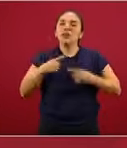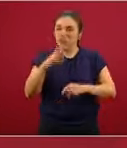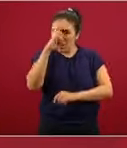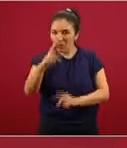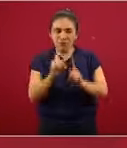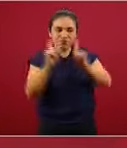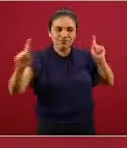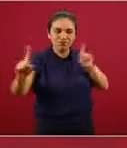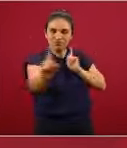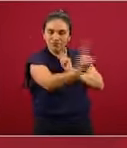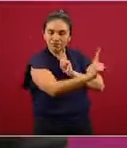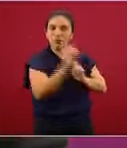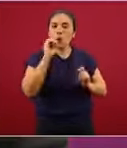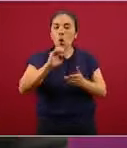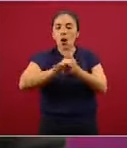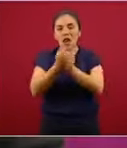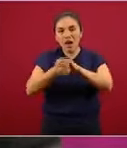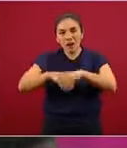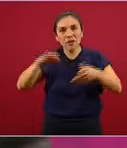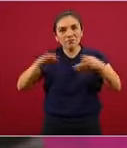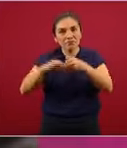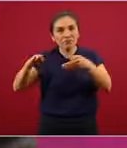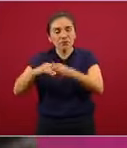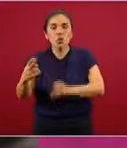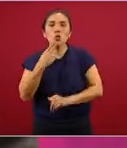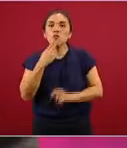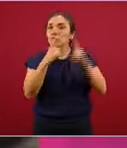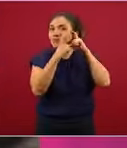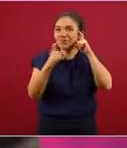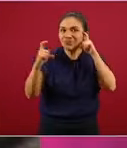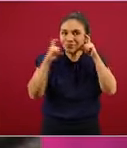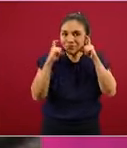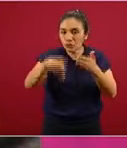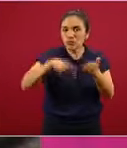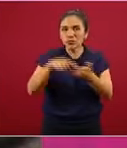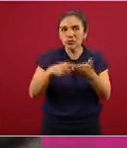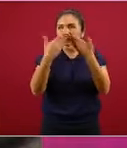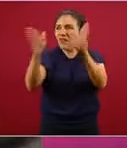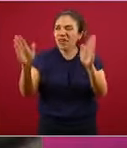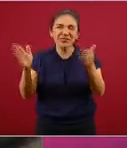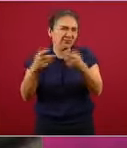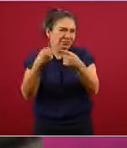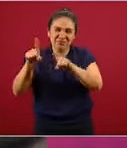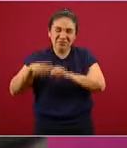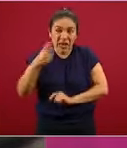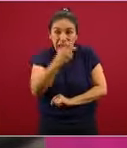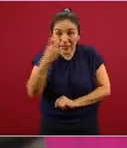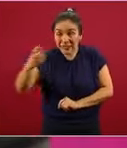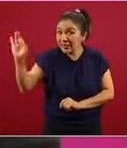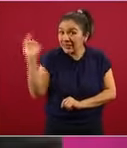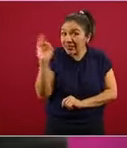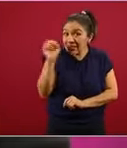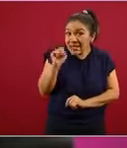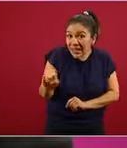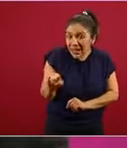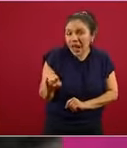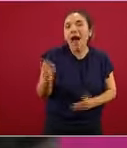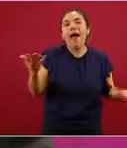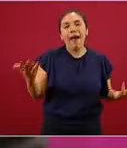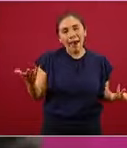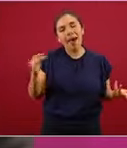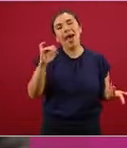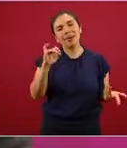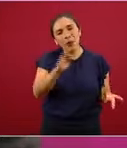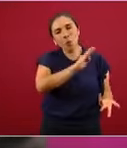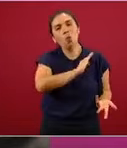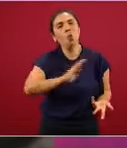distancia, se lava las manos, usa el cubrebocas en espacios públicos cerrados, etcétera. Pues entonces es